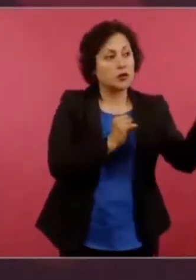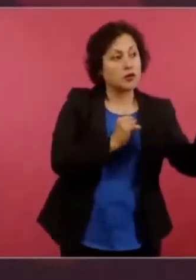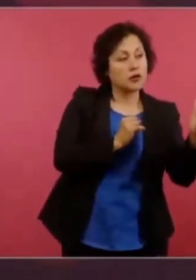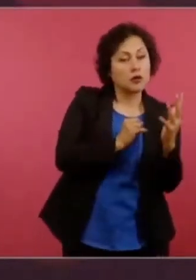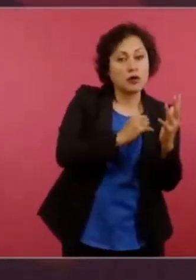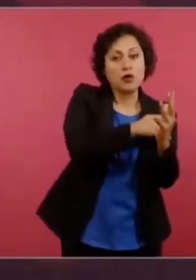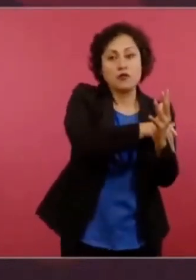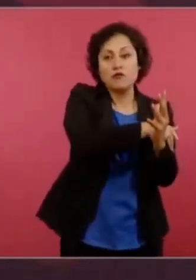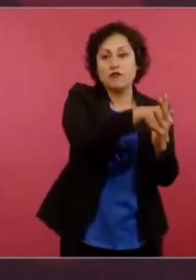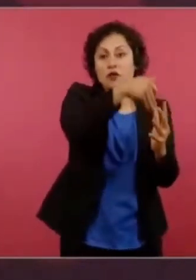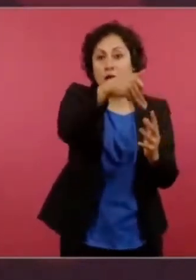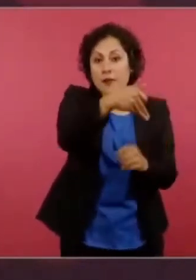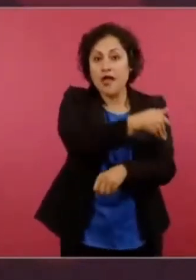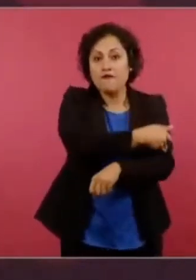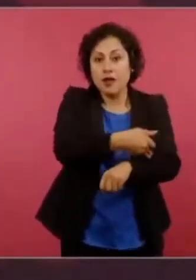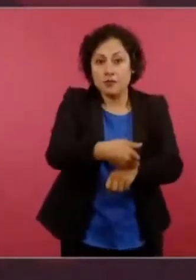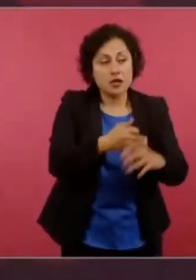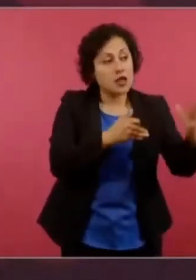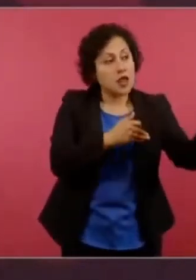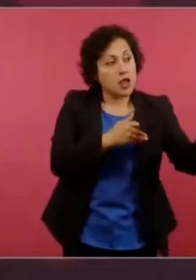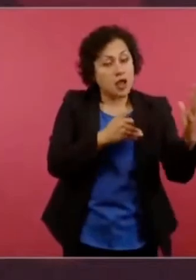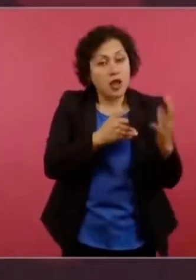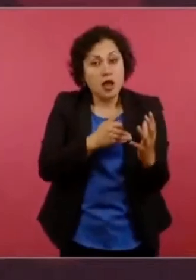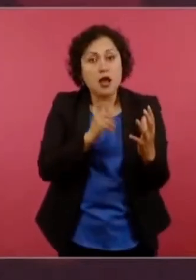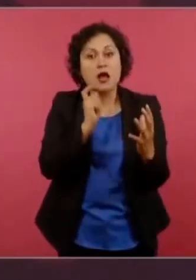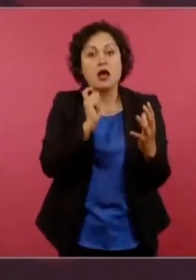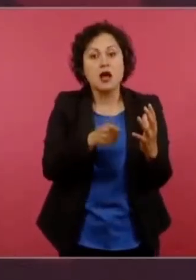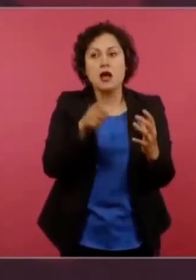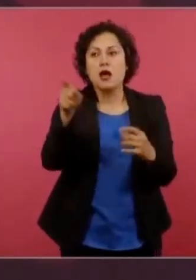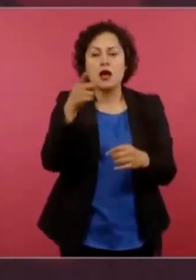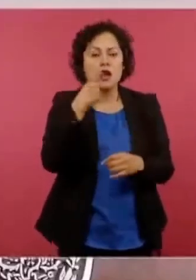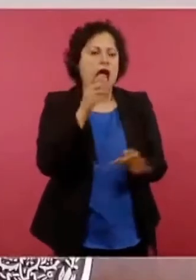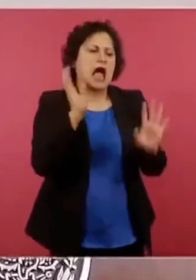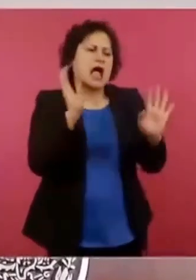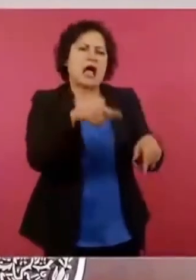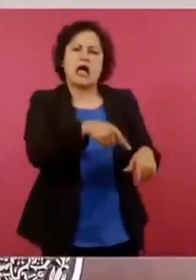decir, fue un suicidio,